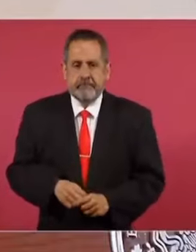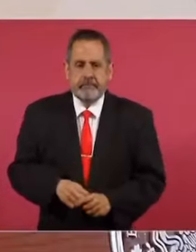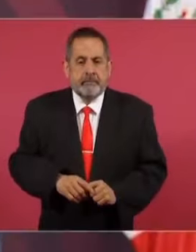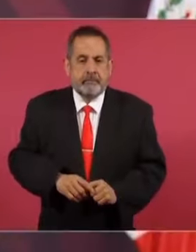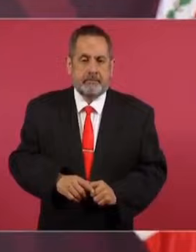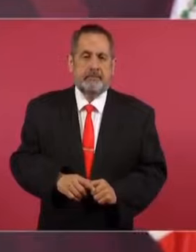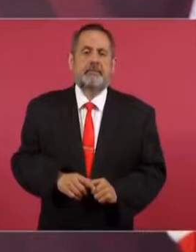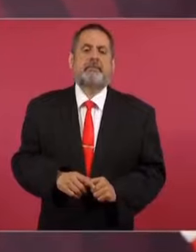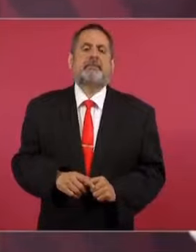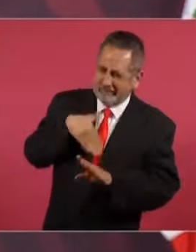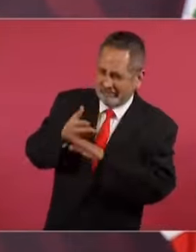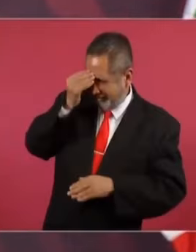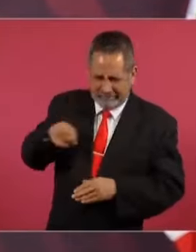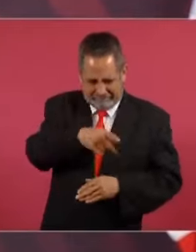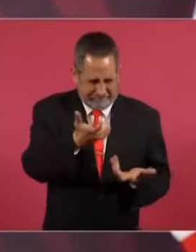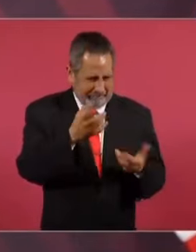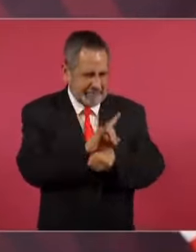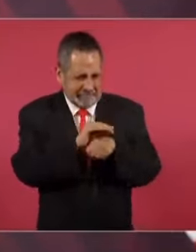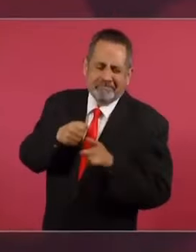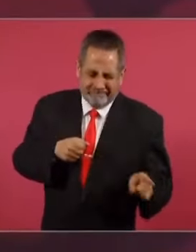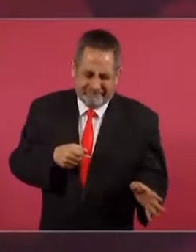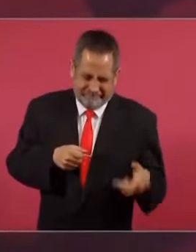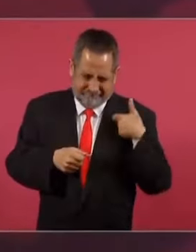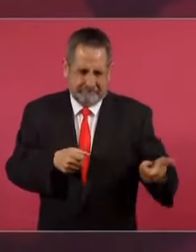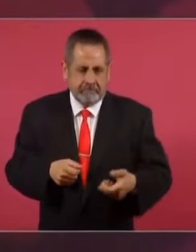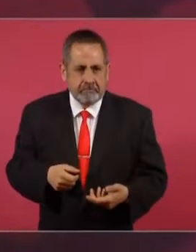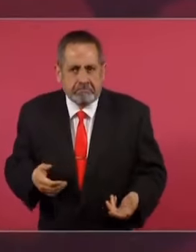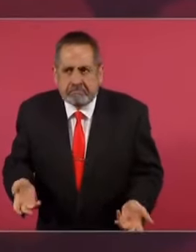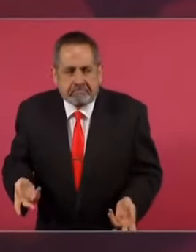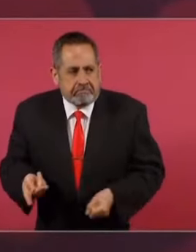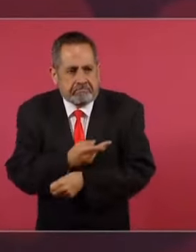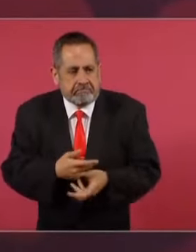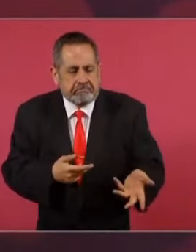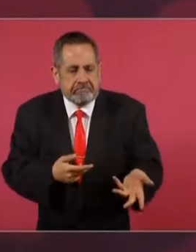que armara esta difamación, el montaje, un golpe. Pero miren lo que pasó.